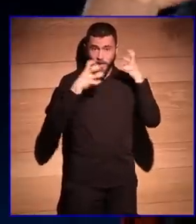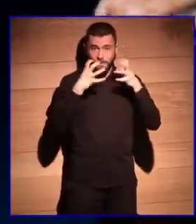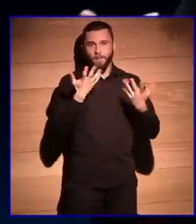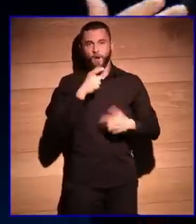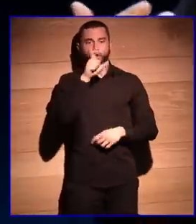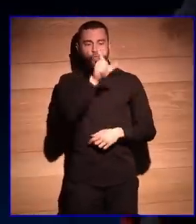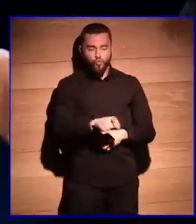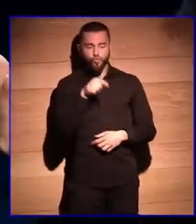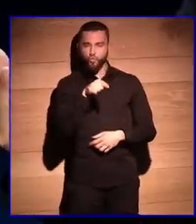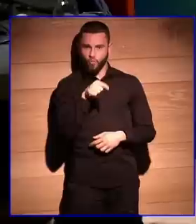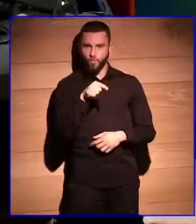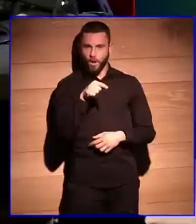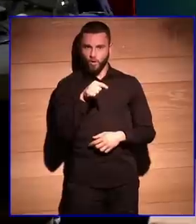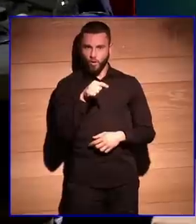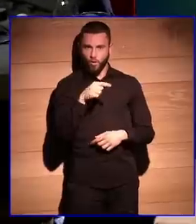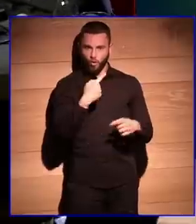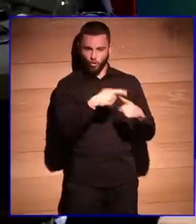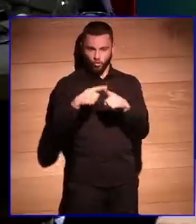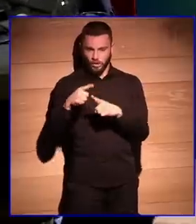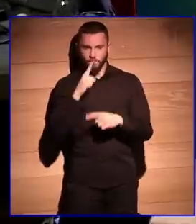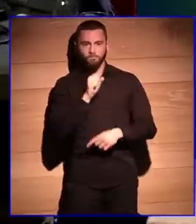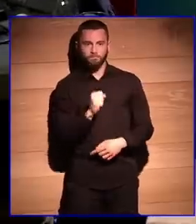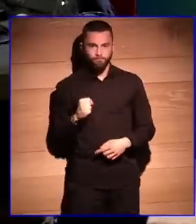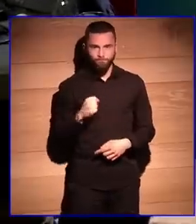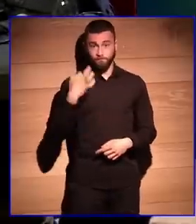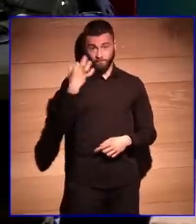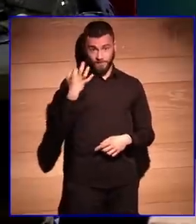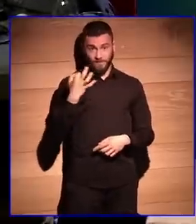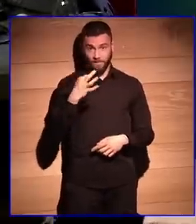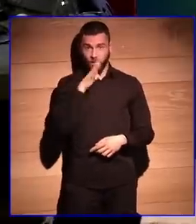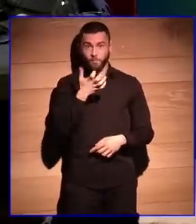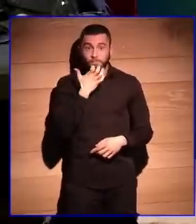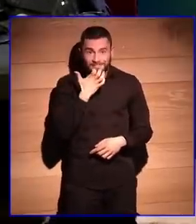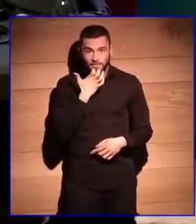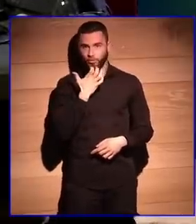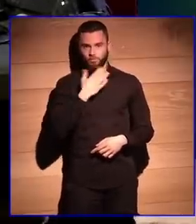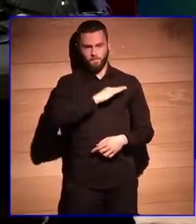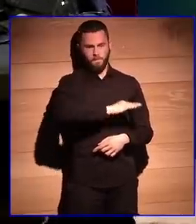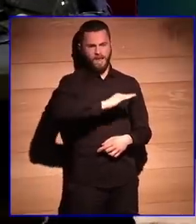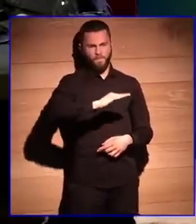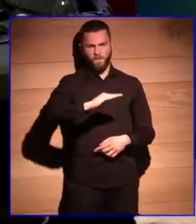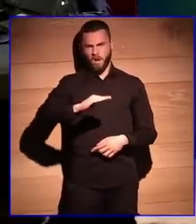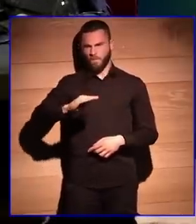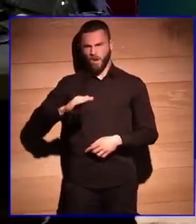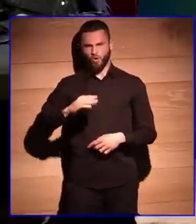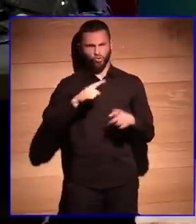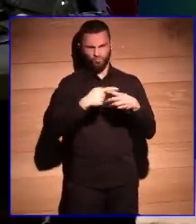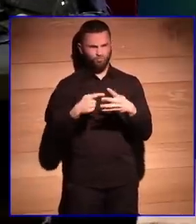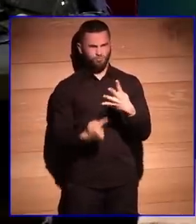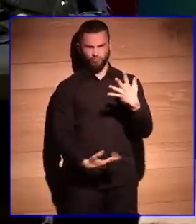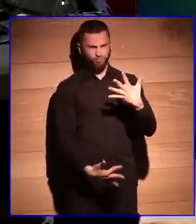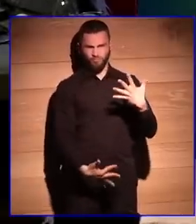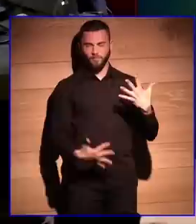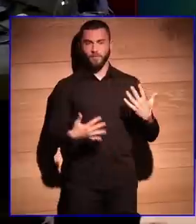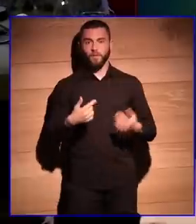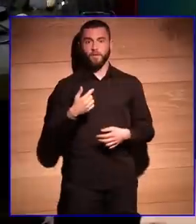de reprimir sus pulsiones. Ojo, ojo. Porque no seríamos malvados en muchas cosas. Yo, ¿no? Es verdad que yo paro en un